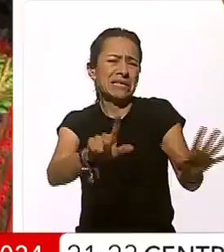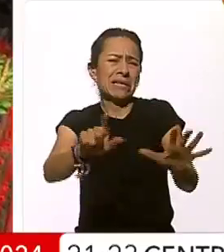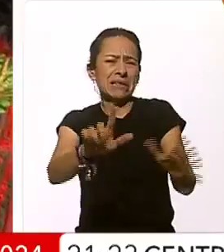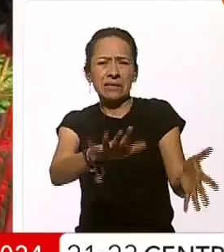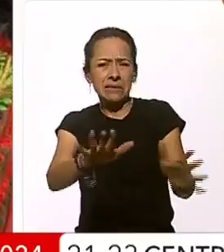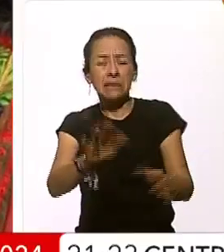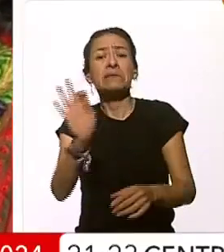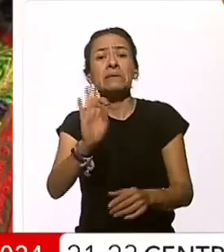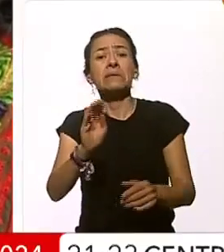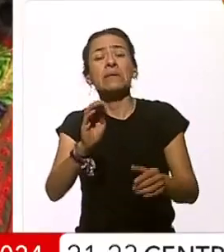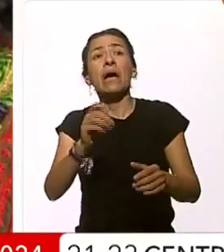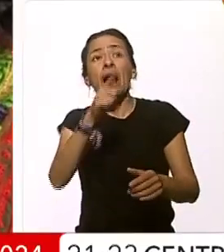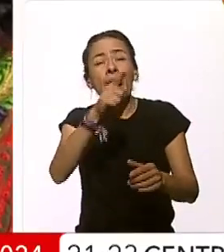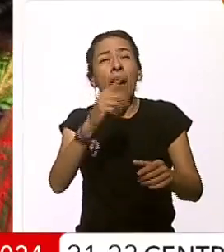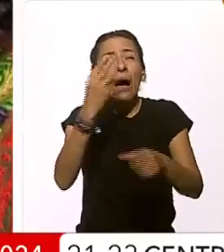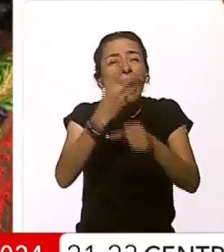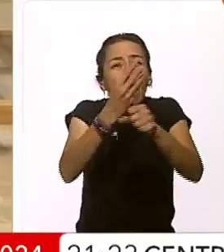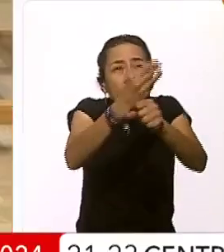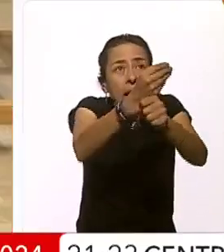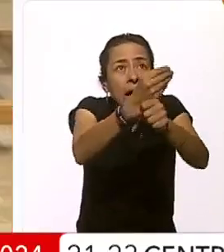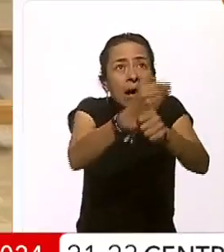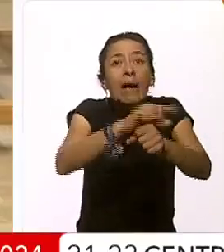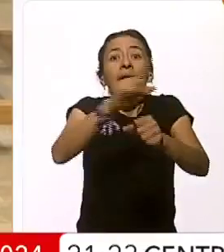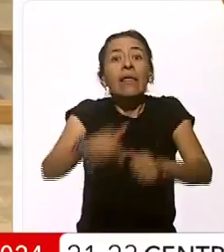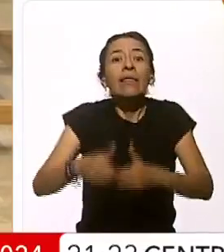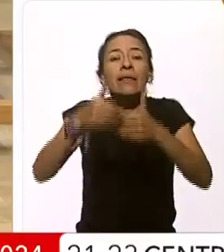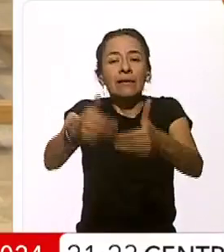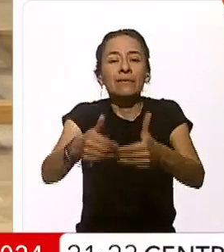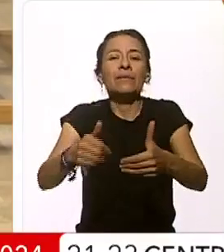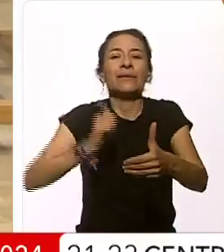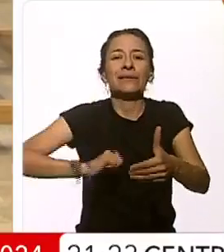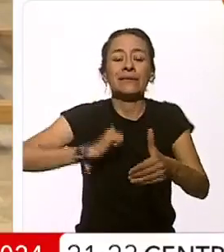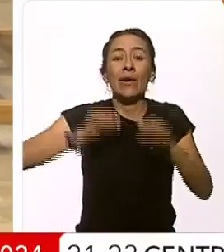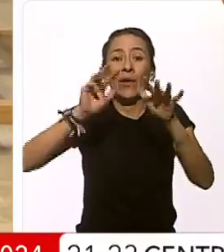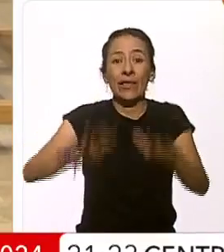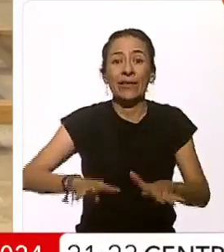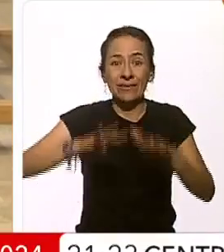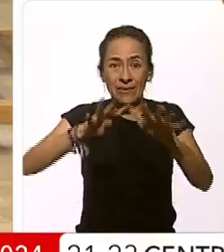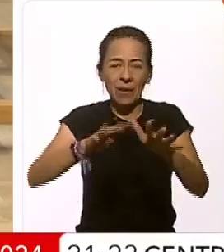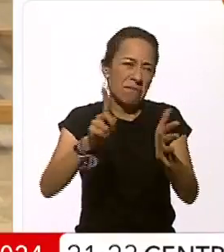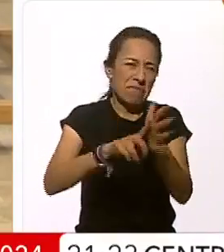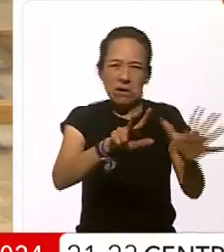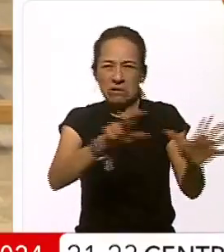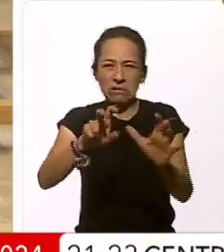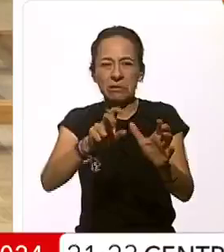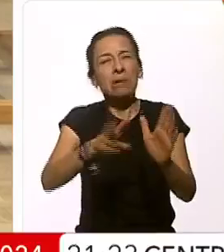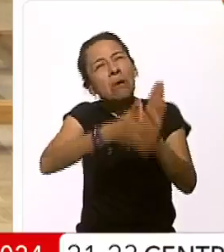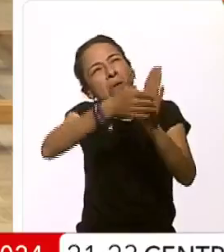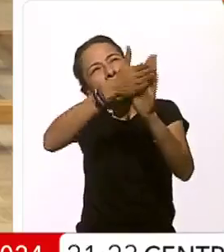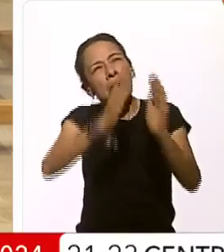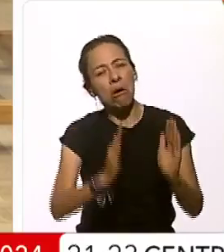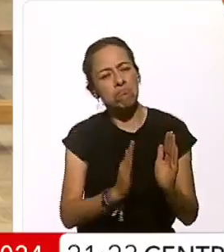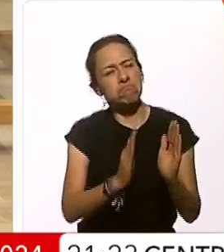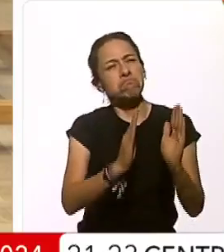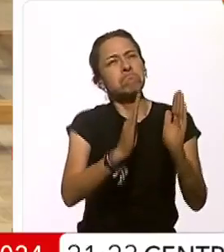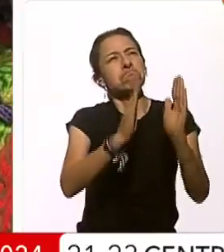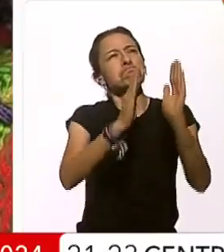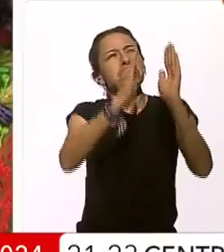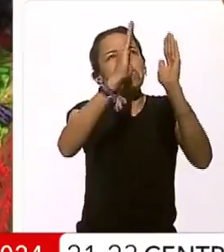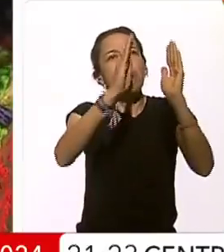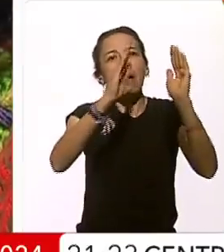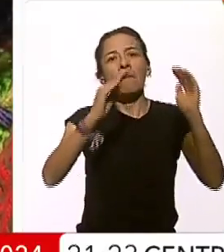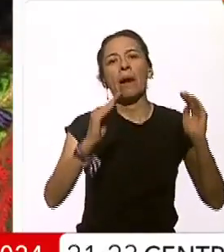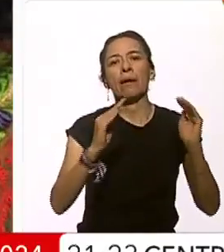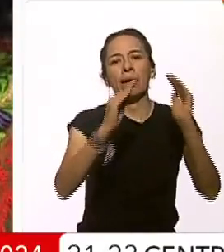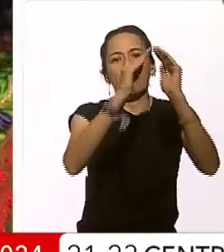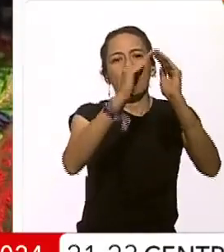torre campanario. En el XIX hubo una tendencia de hacer pues más lujosos los templos y